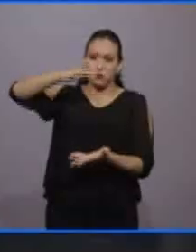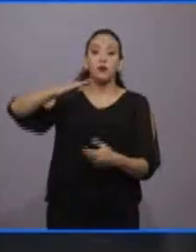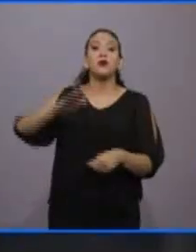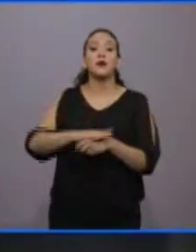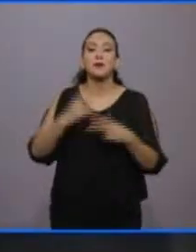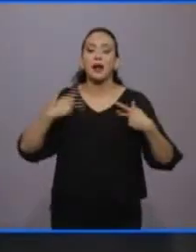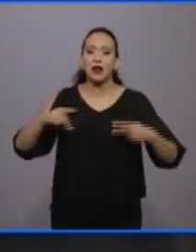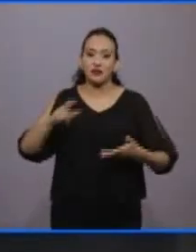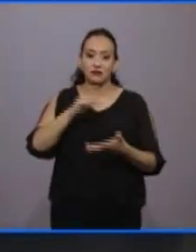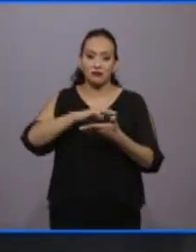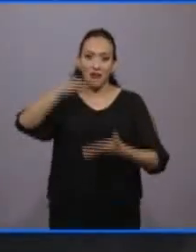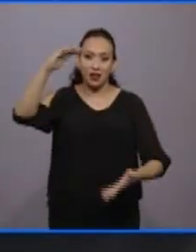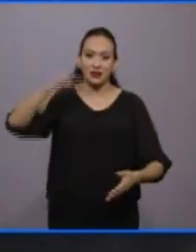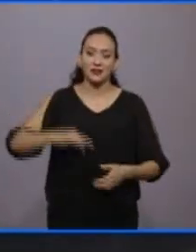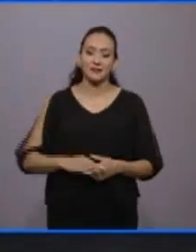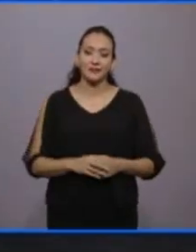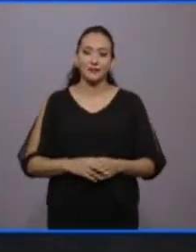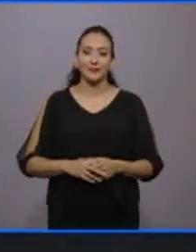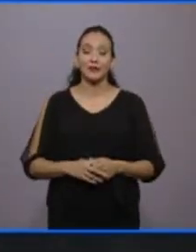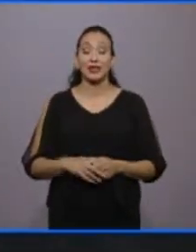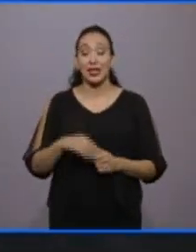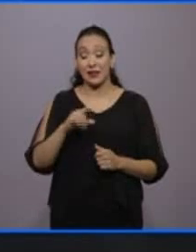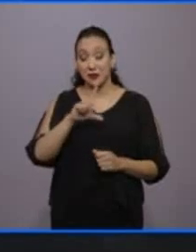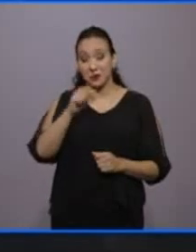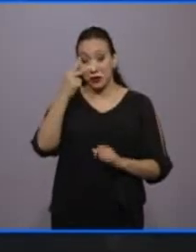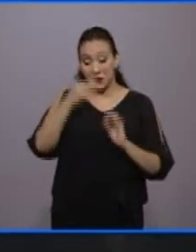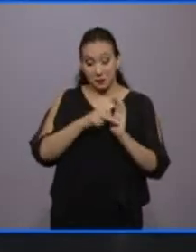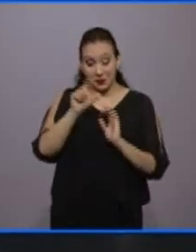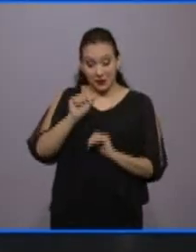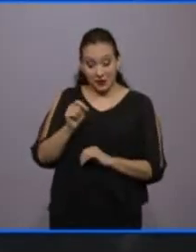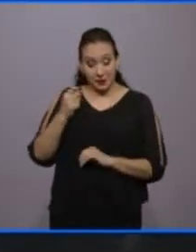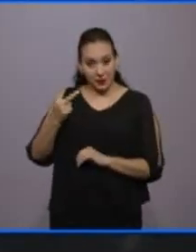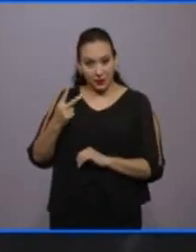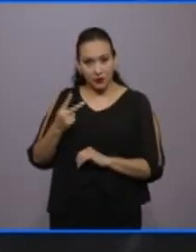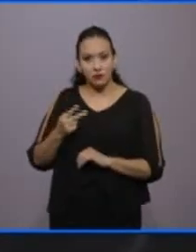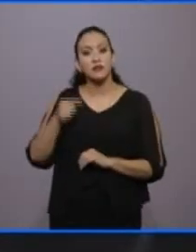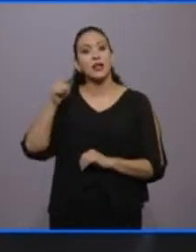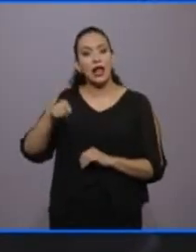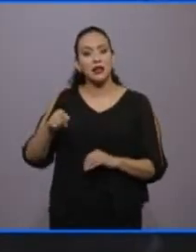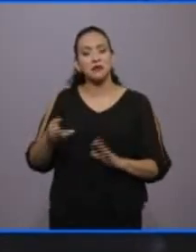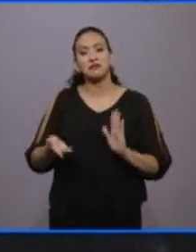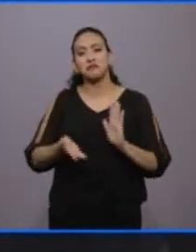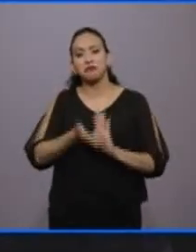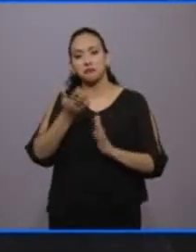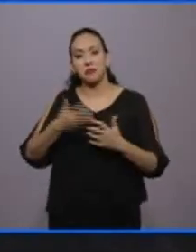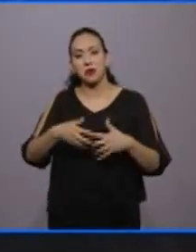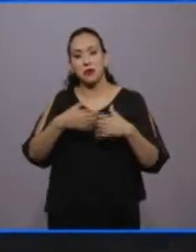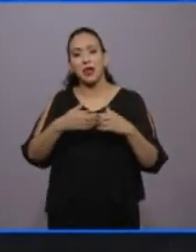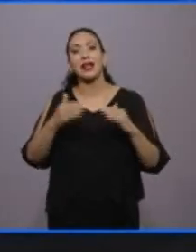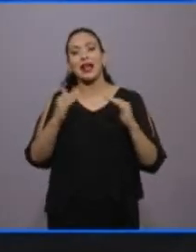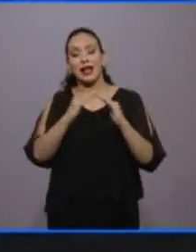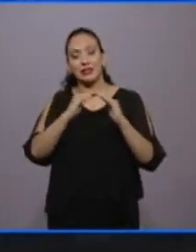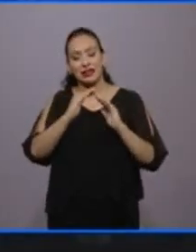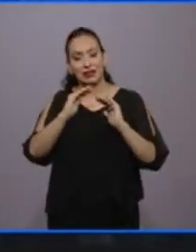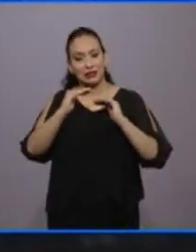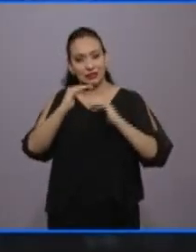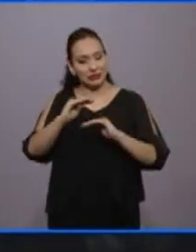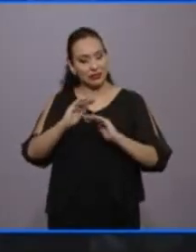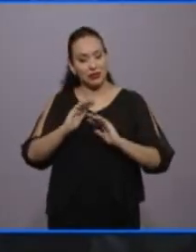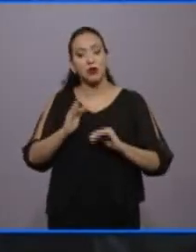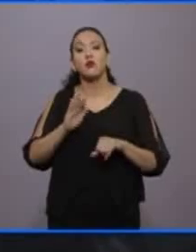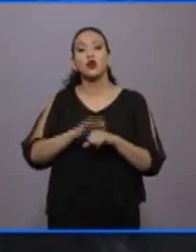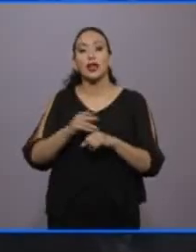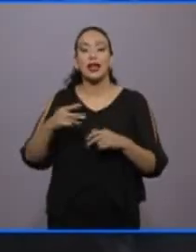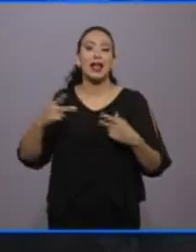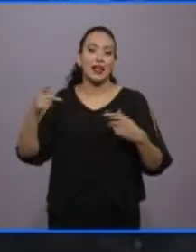gente. Explicó que a partir de 2022 se detiene la construcción y venta de vivienda cuando deja de crecer la